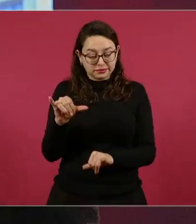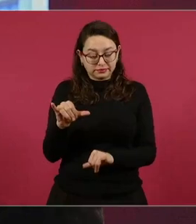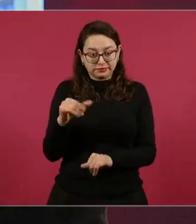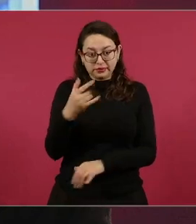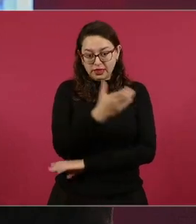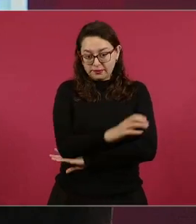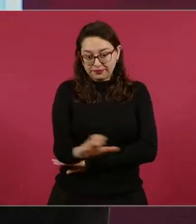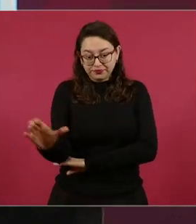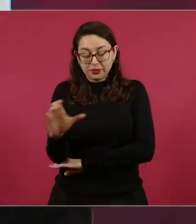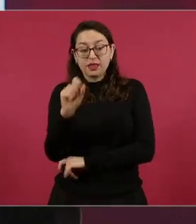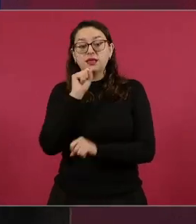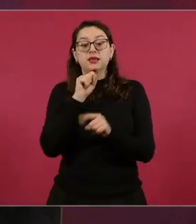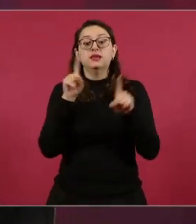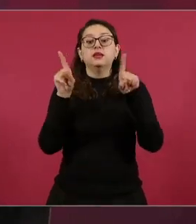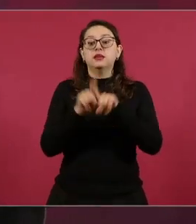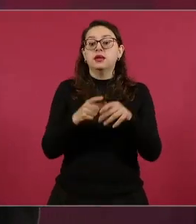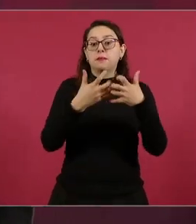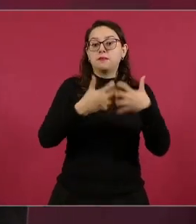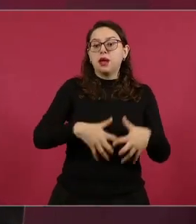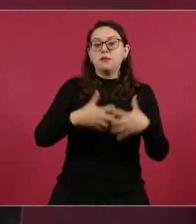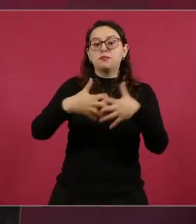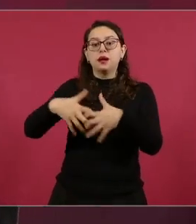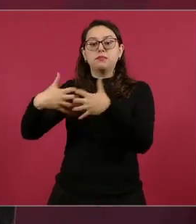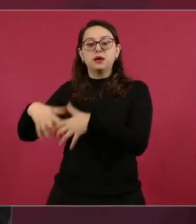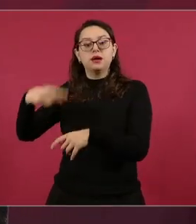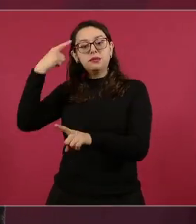producir gasolinas,